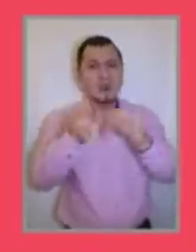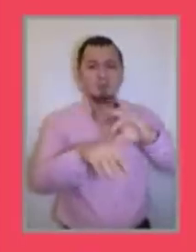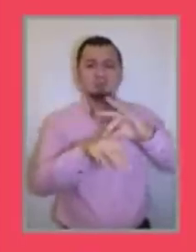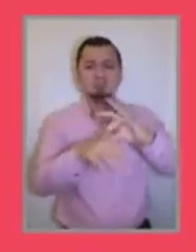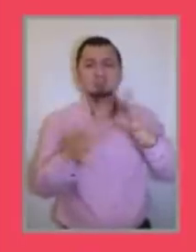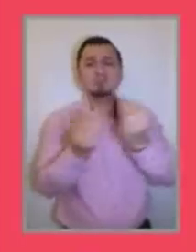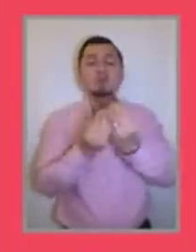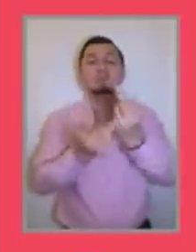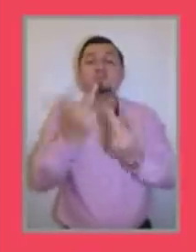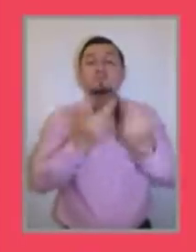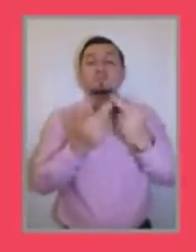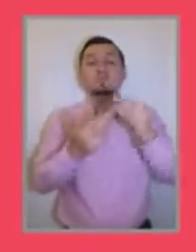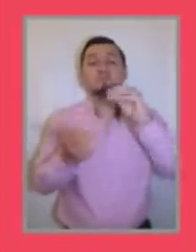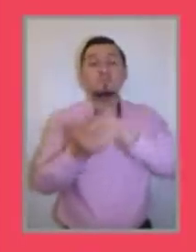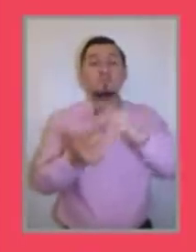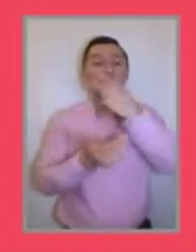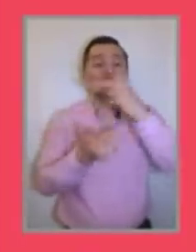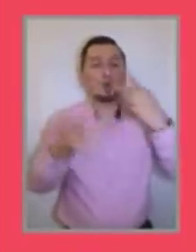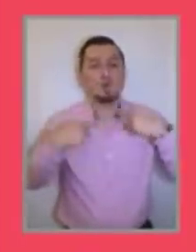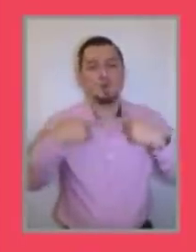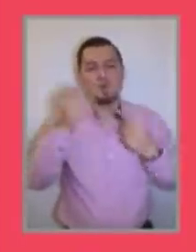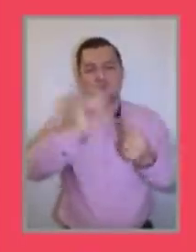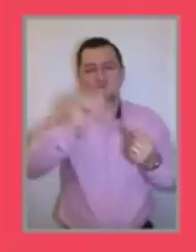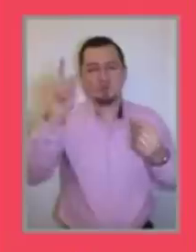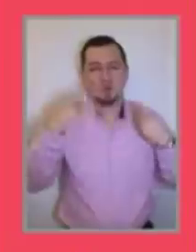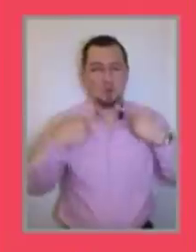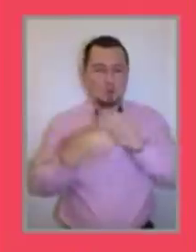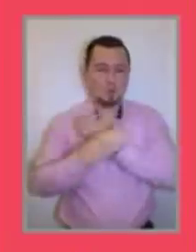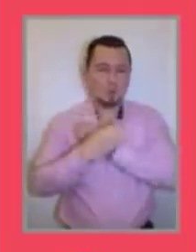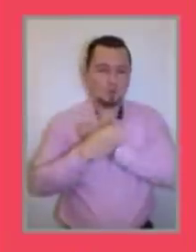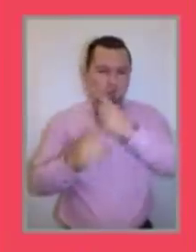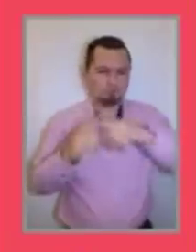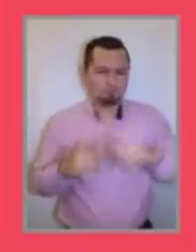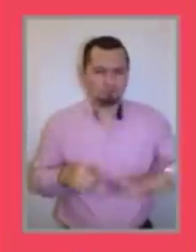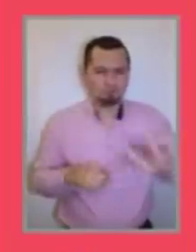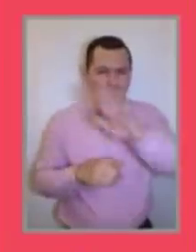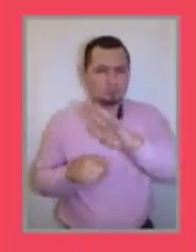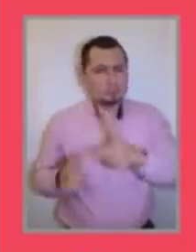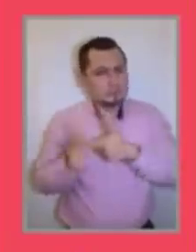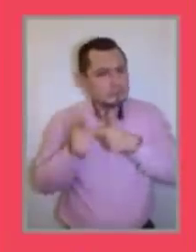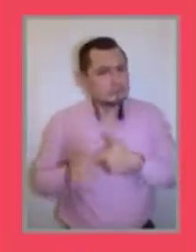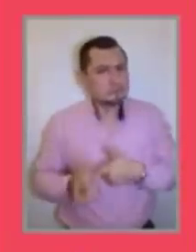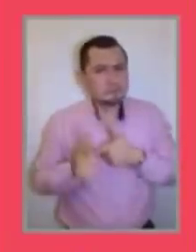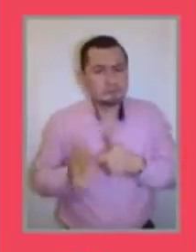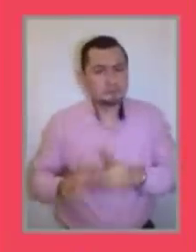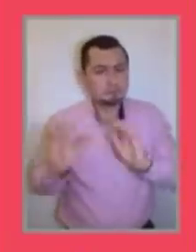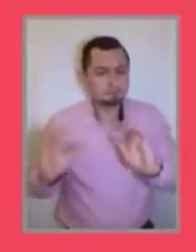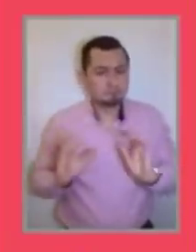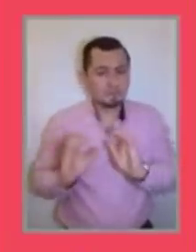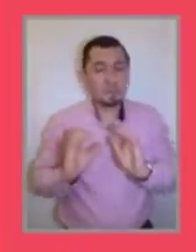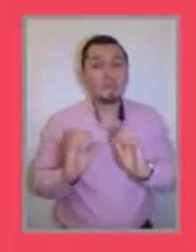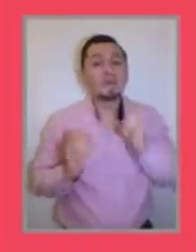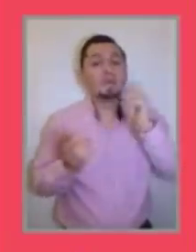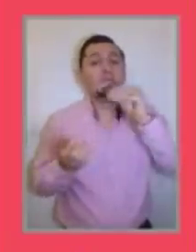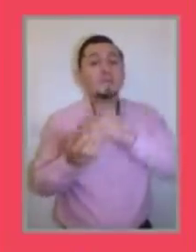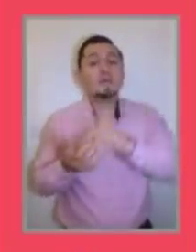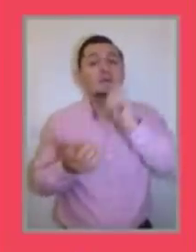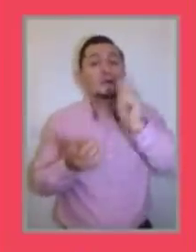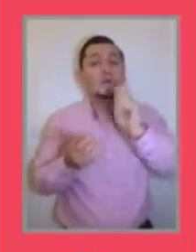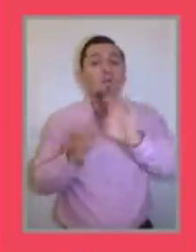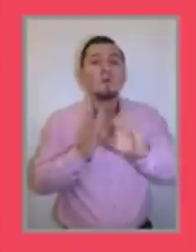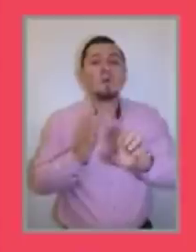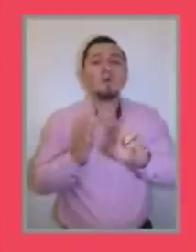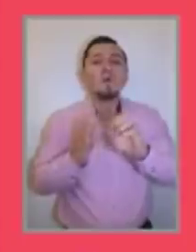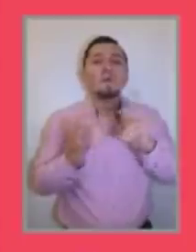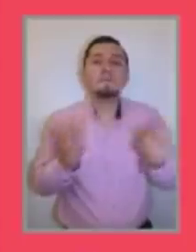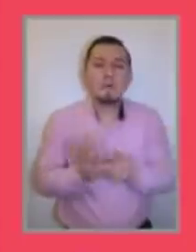algo que también en los profesionales de la educación local han insistido mucho, en la situación que sucede durante las pausas como las